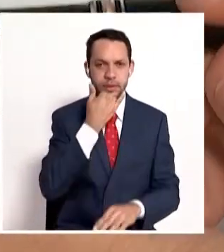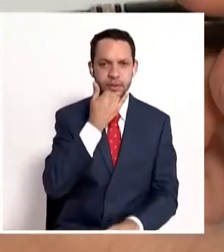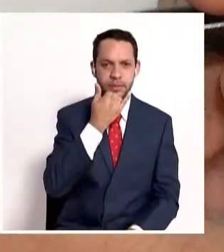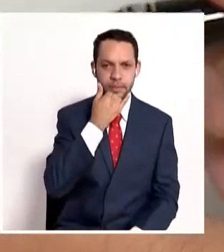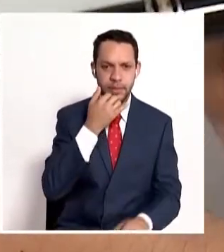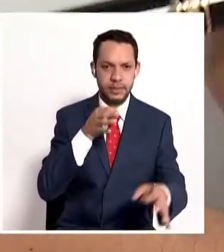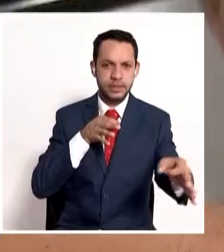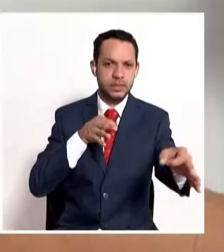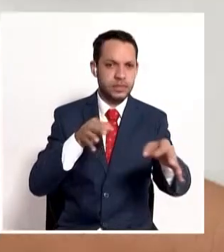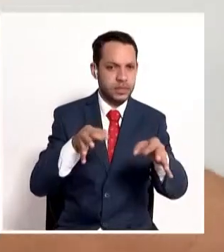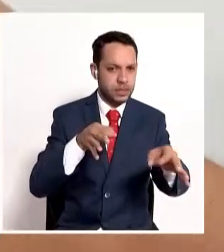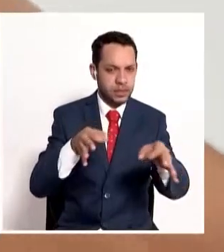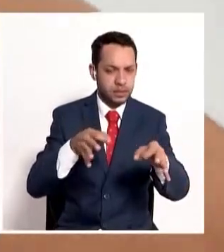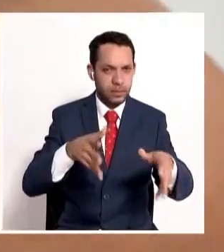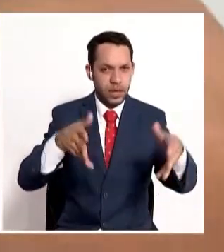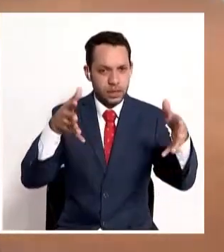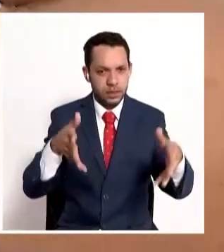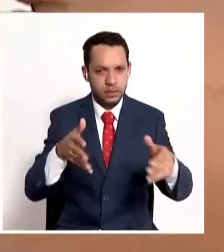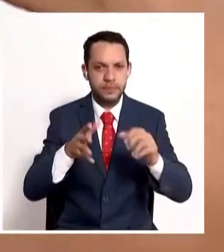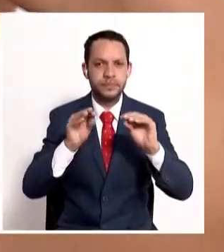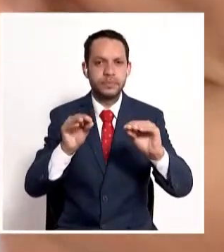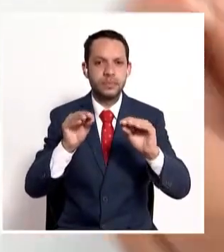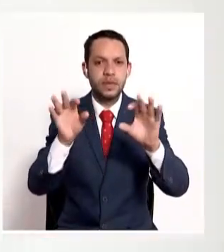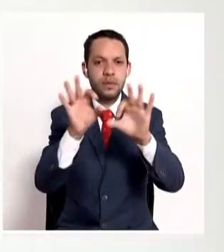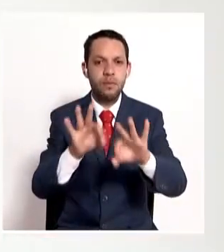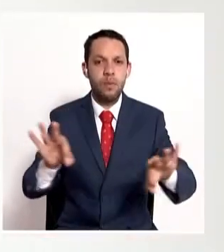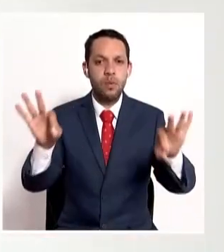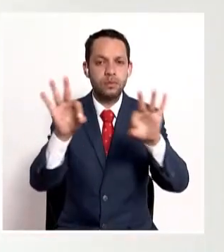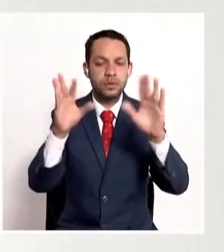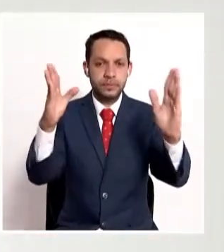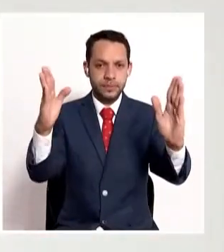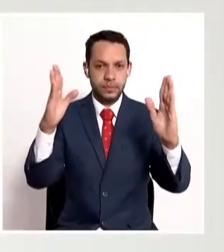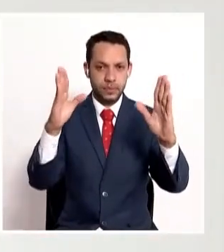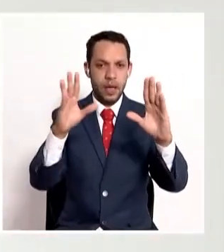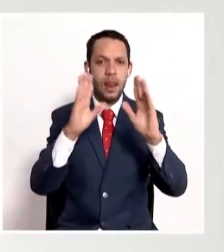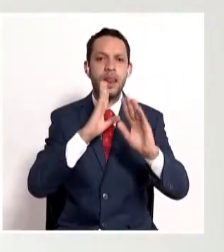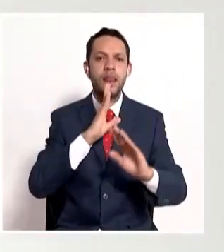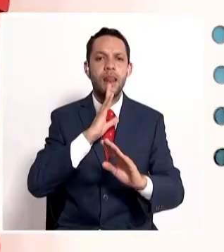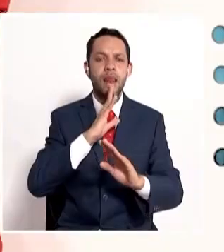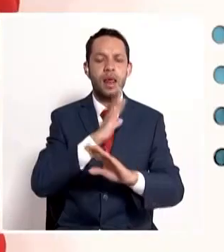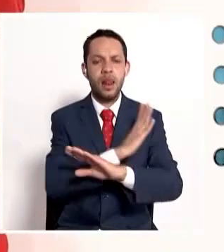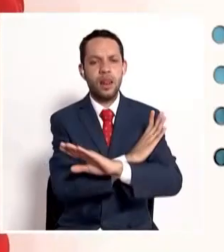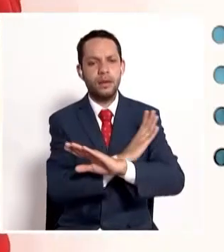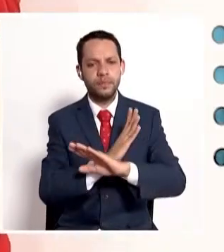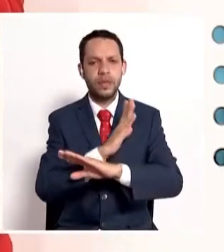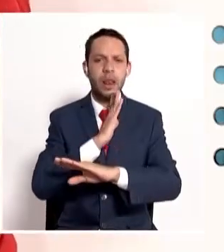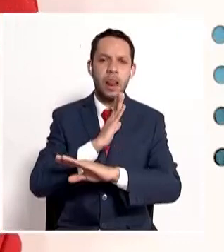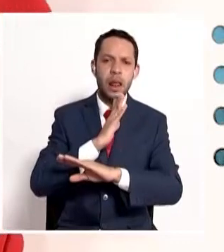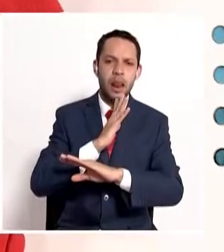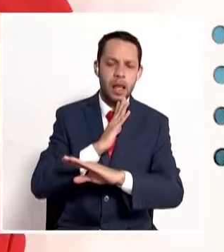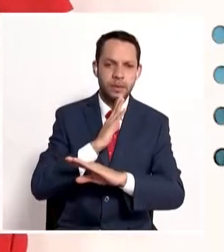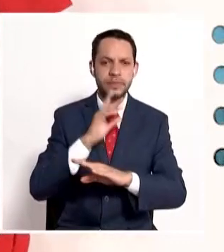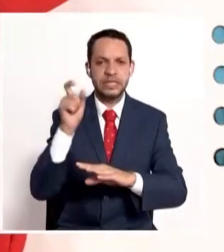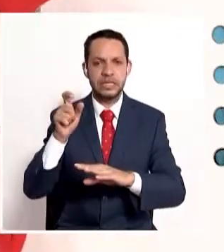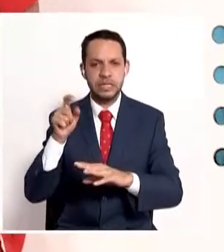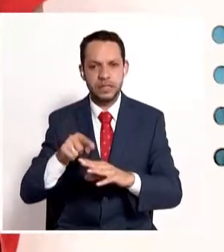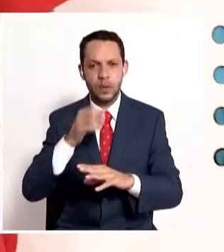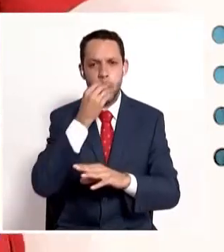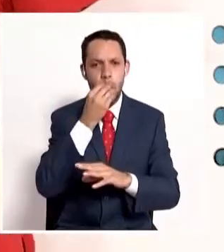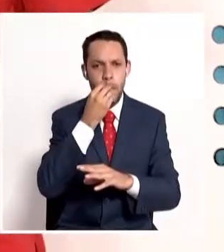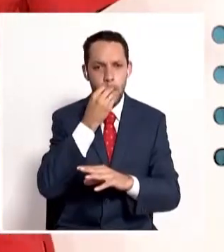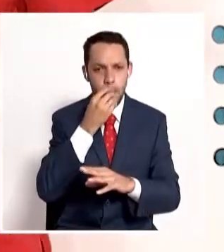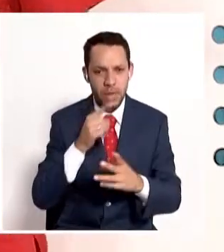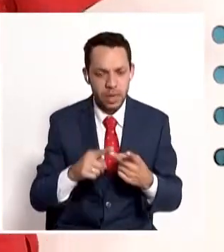artrósicos o de desgaste es muy importante todo lo que hemos hablado durante el programa toda la parte de alimentación toda la